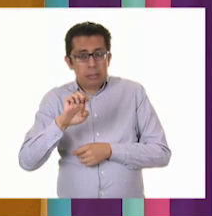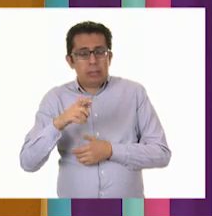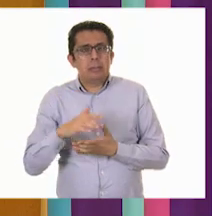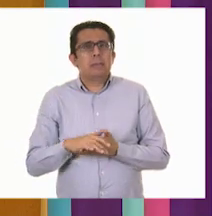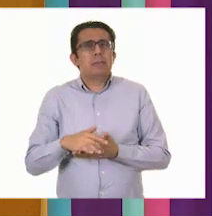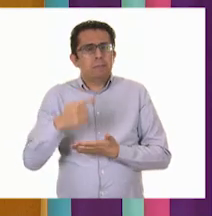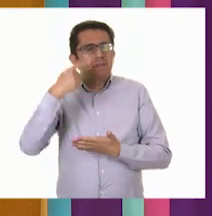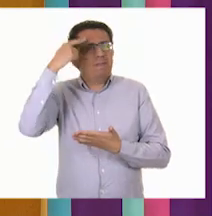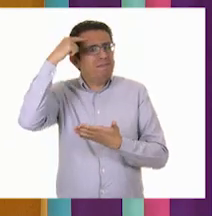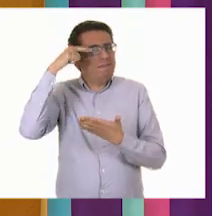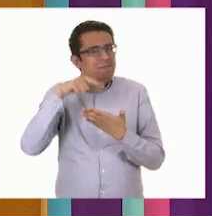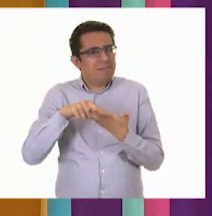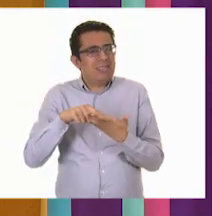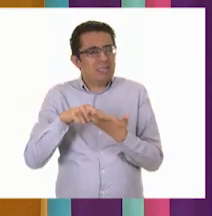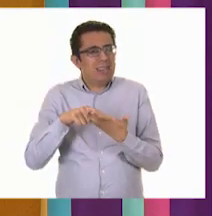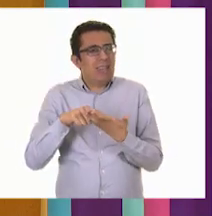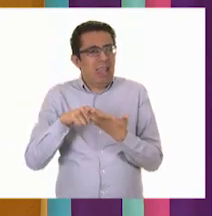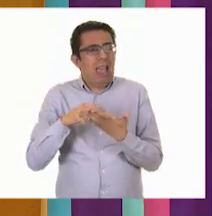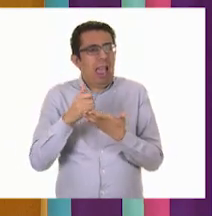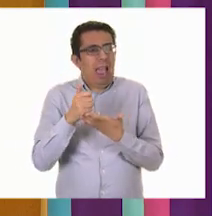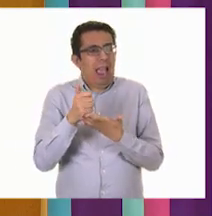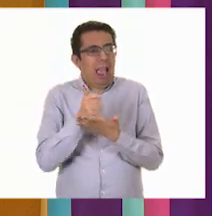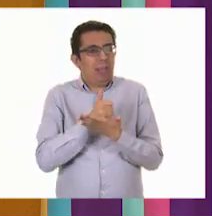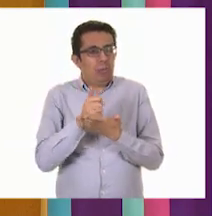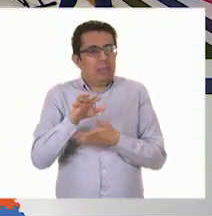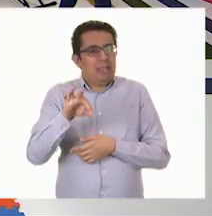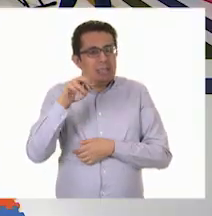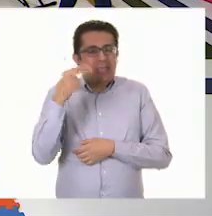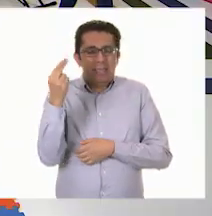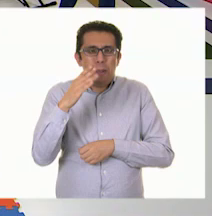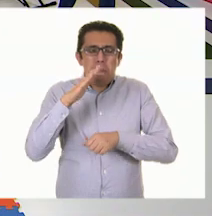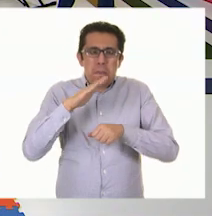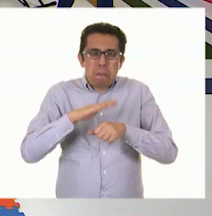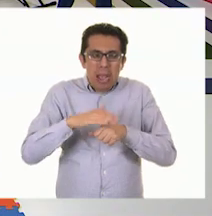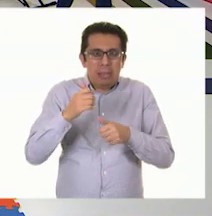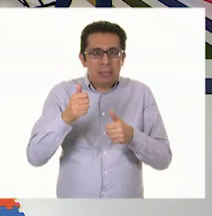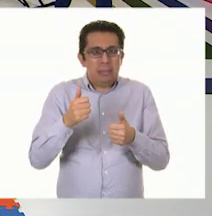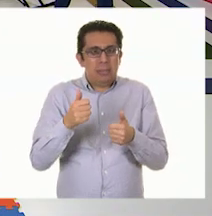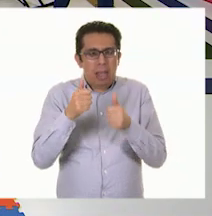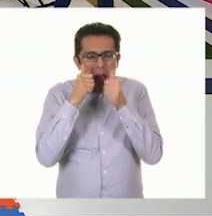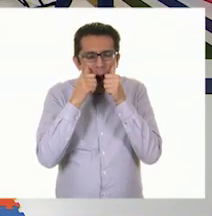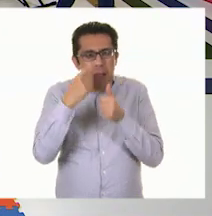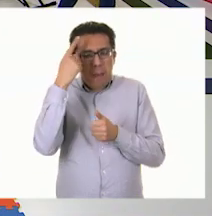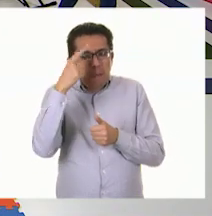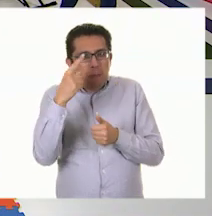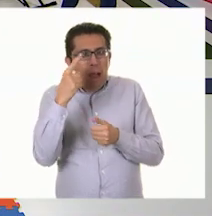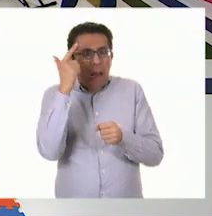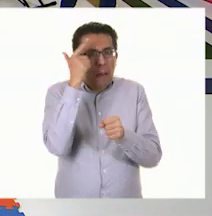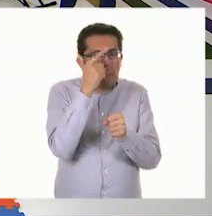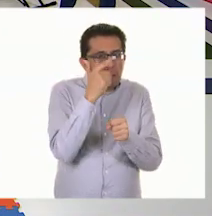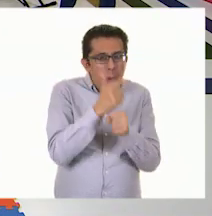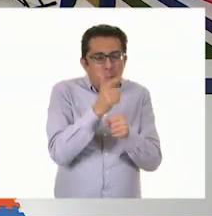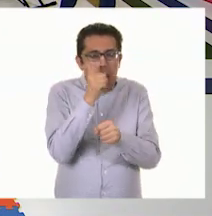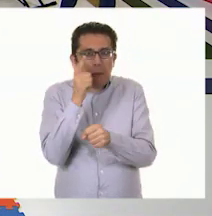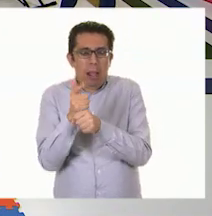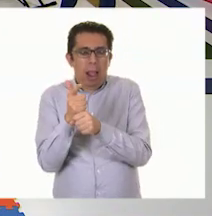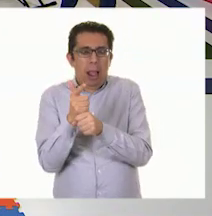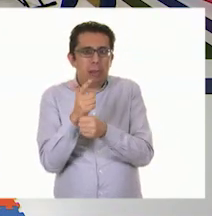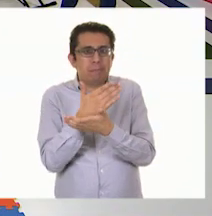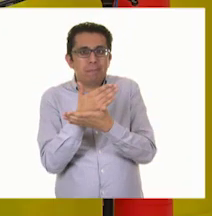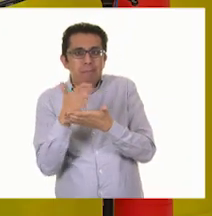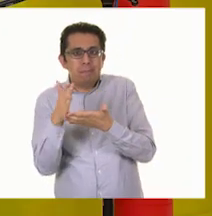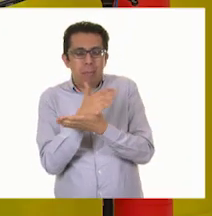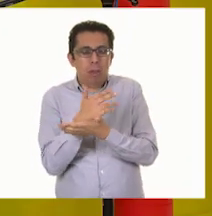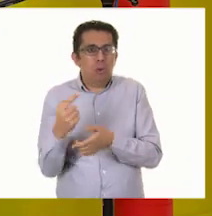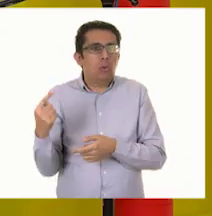azul, porque todavía tenemos que poner un poquito más de atención entre un sonido y otro. Muy bien. ¿Tú también